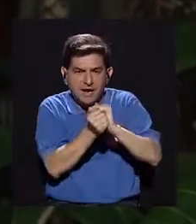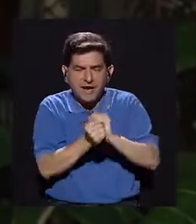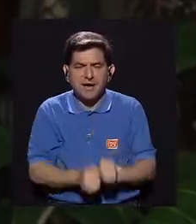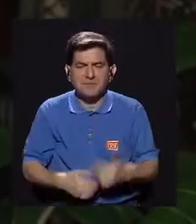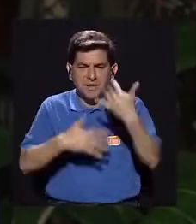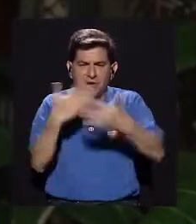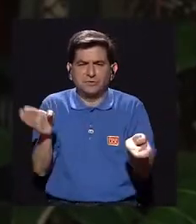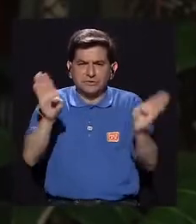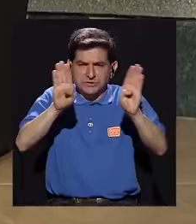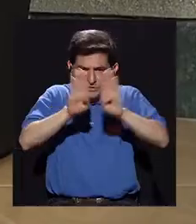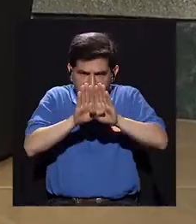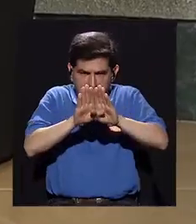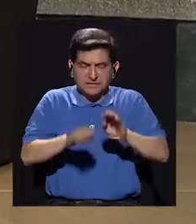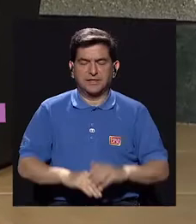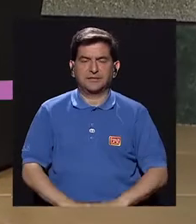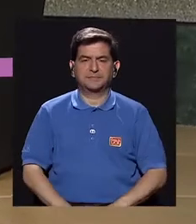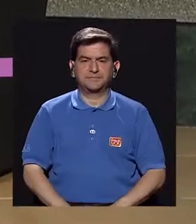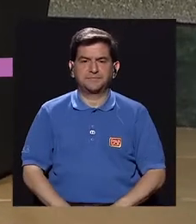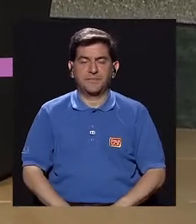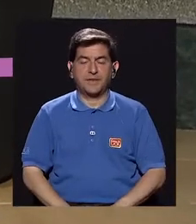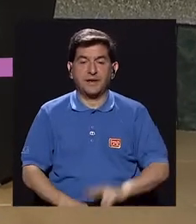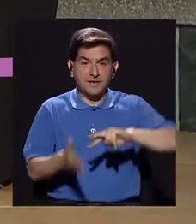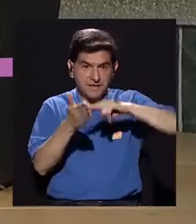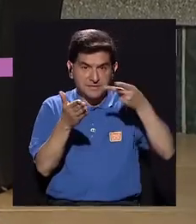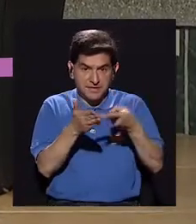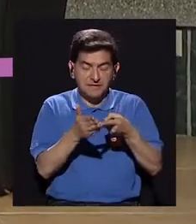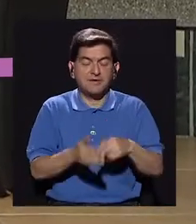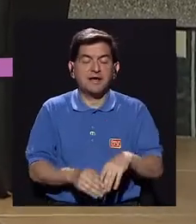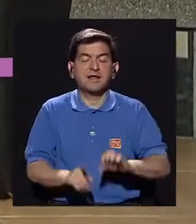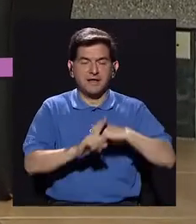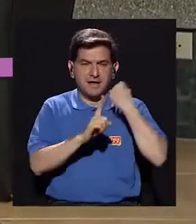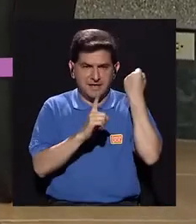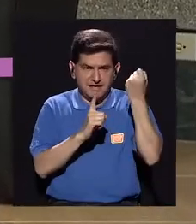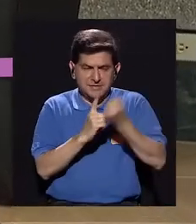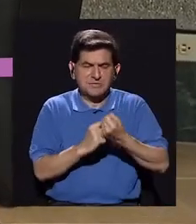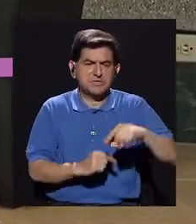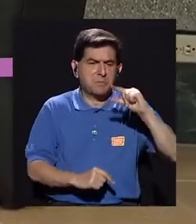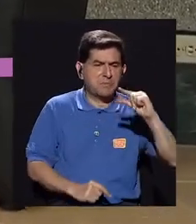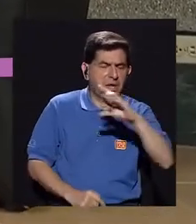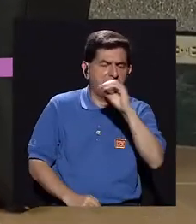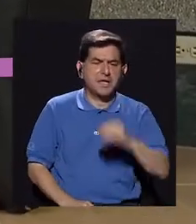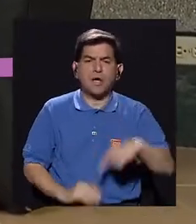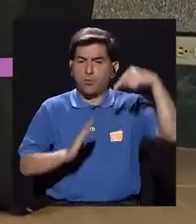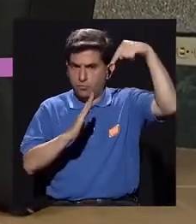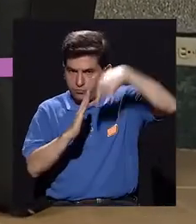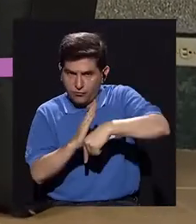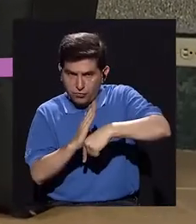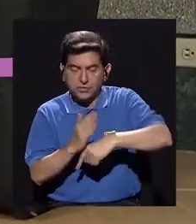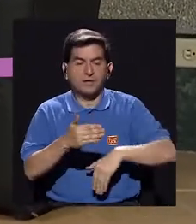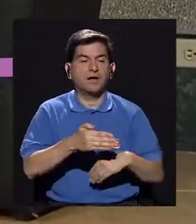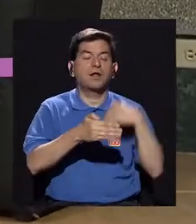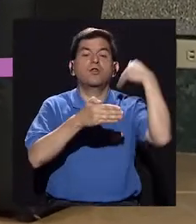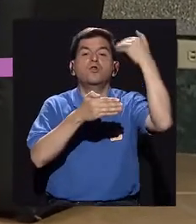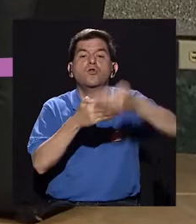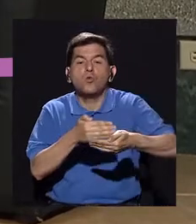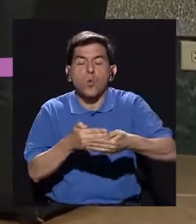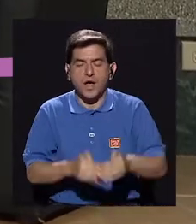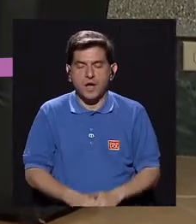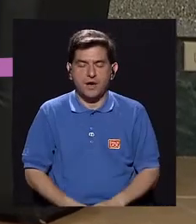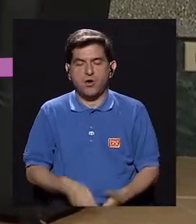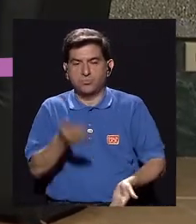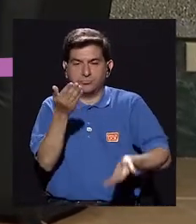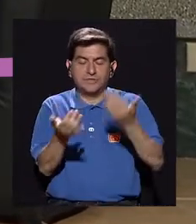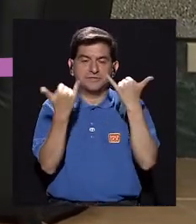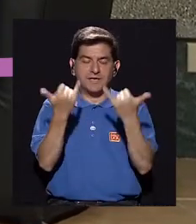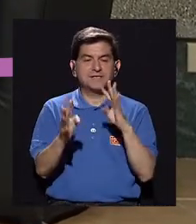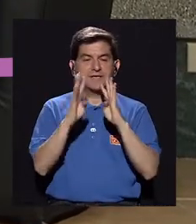de cicatrización, por decirlo de alguna manera, que sería fibrosis, que puede ser leve o puede ser severa. Posteriormente, esto